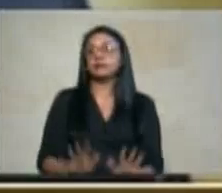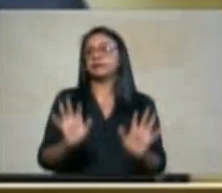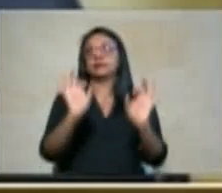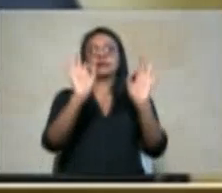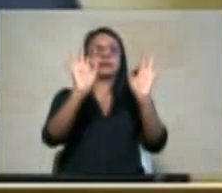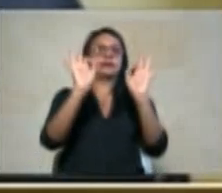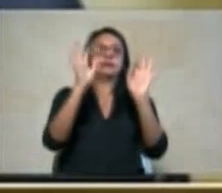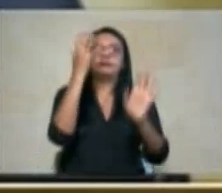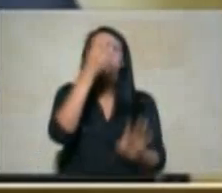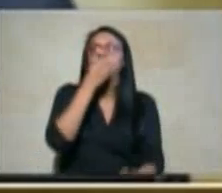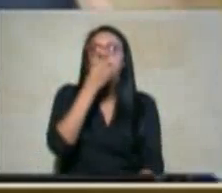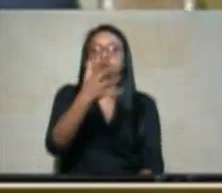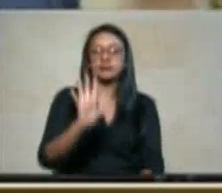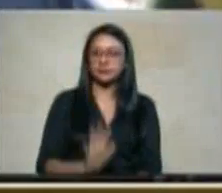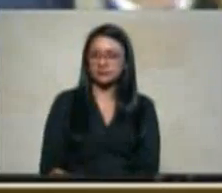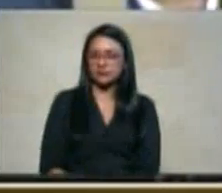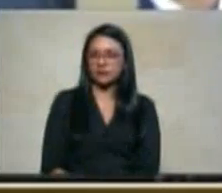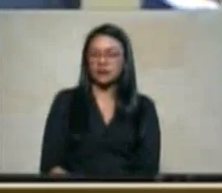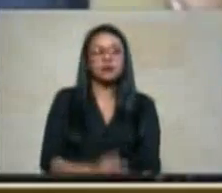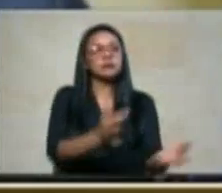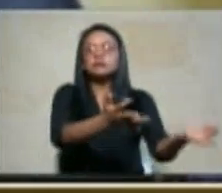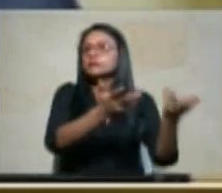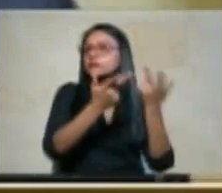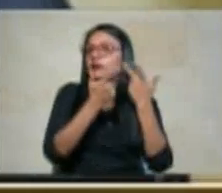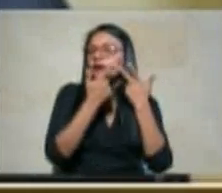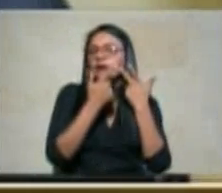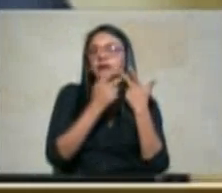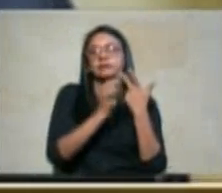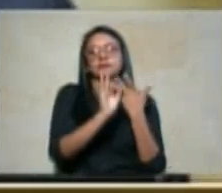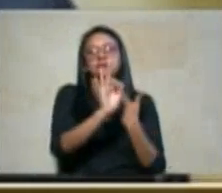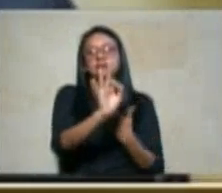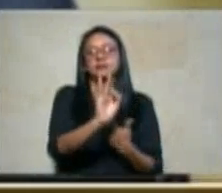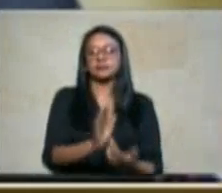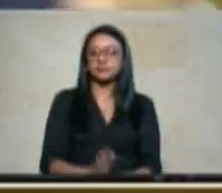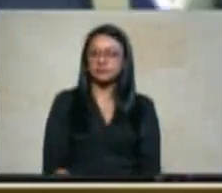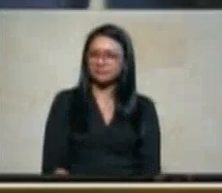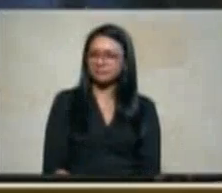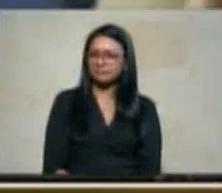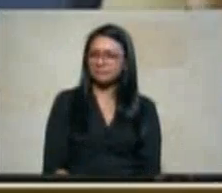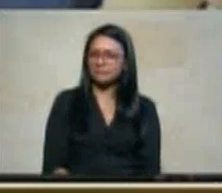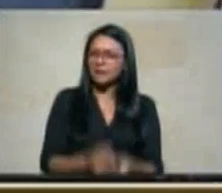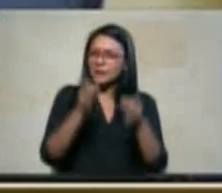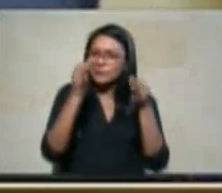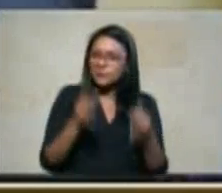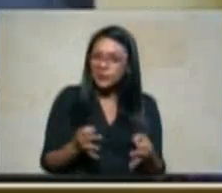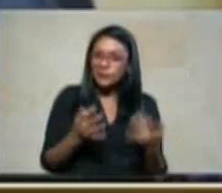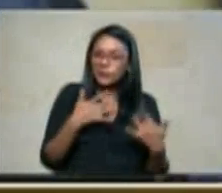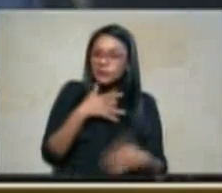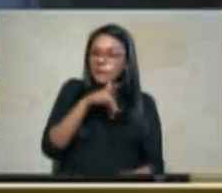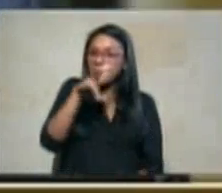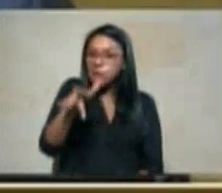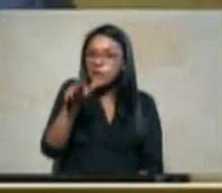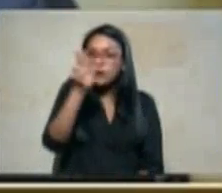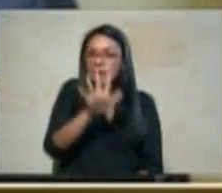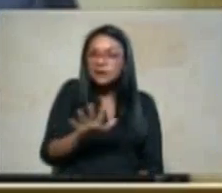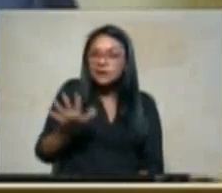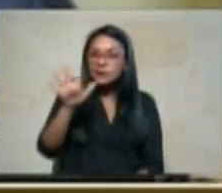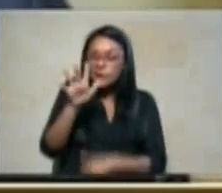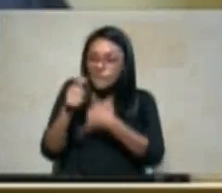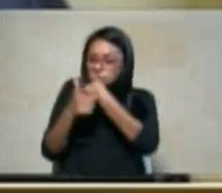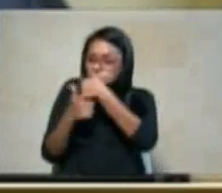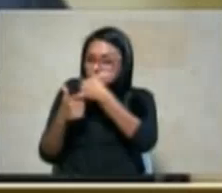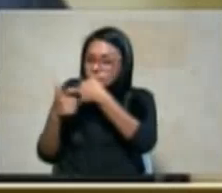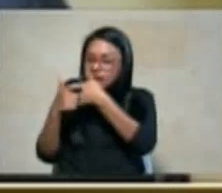tan bonita! Suena agradable, pero cuando se va a las regiones,